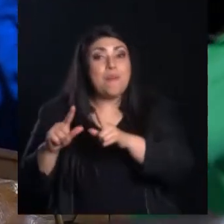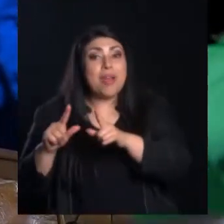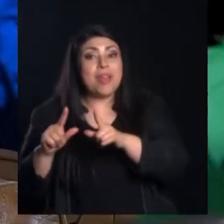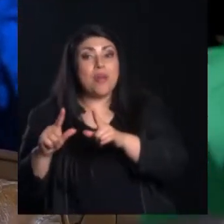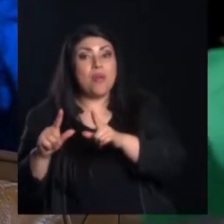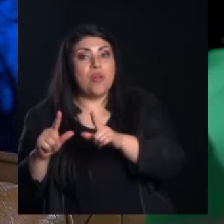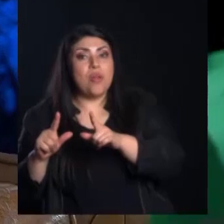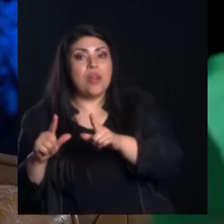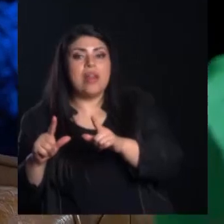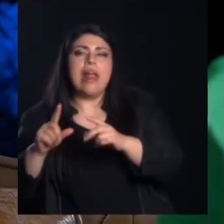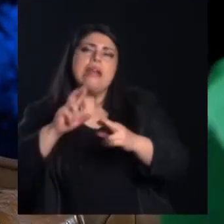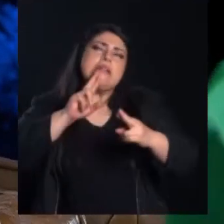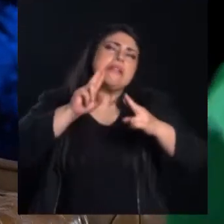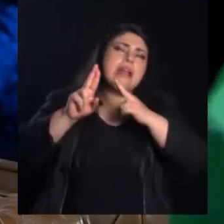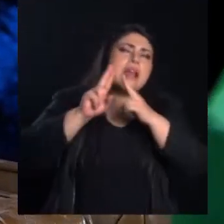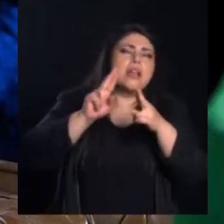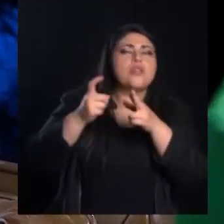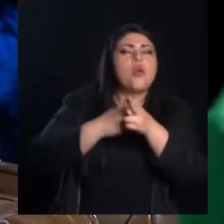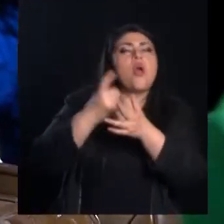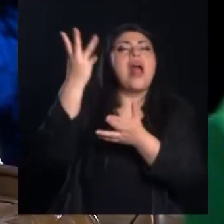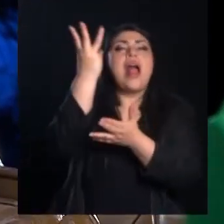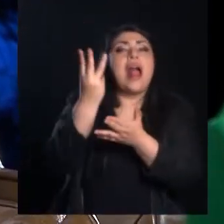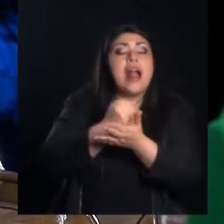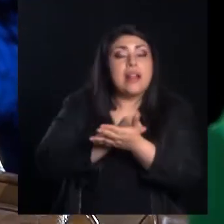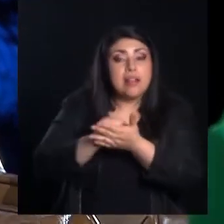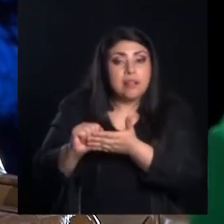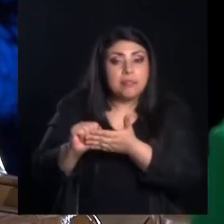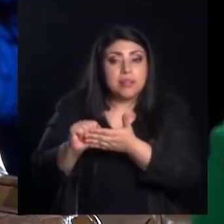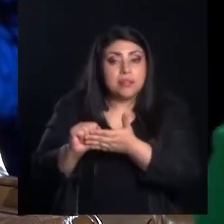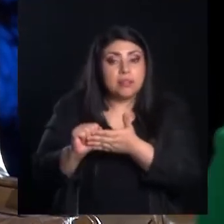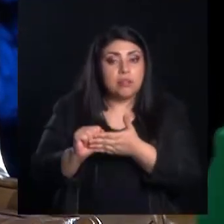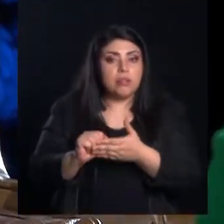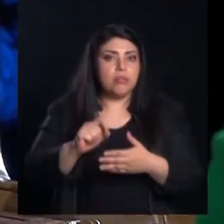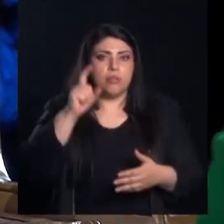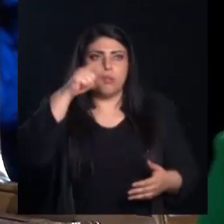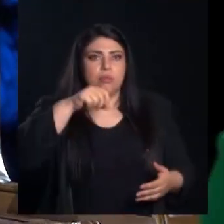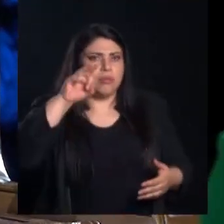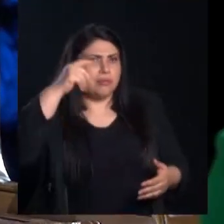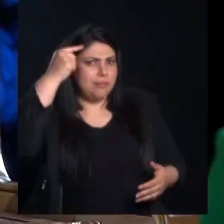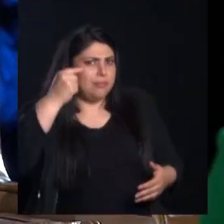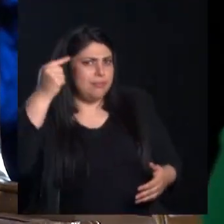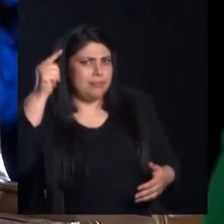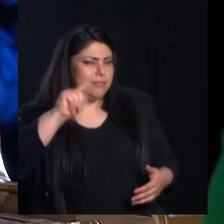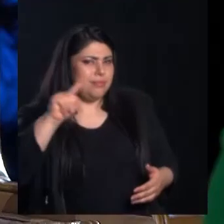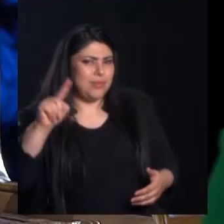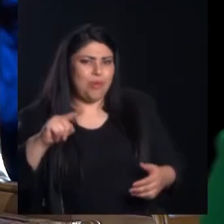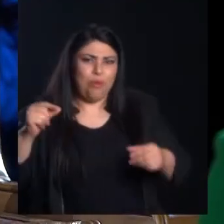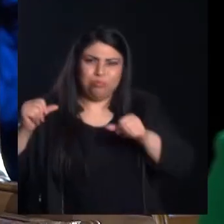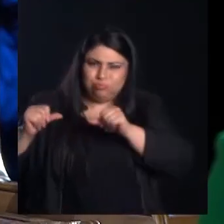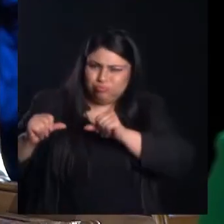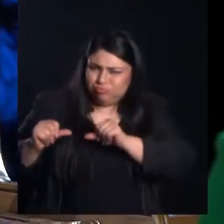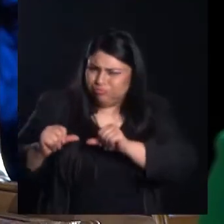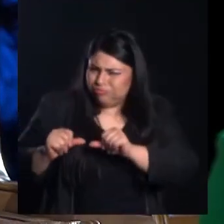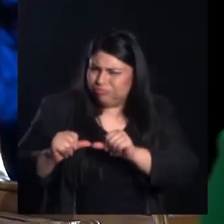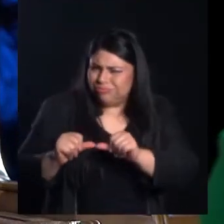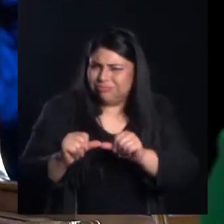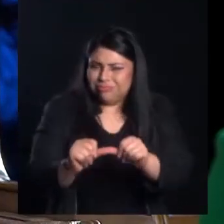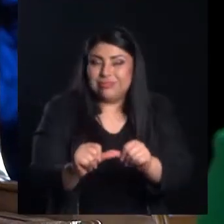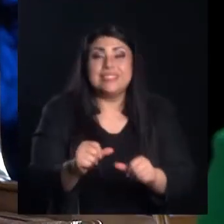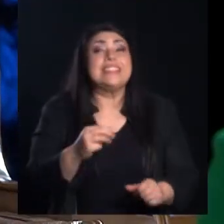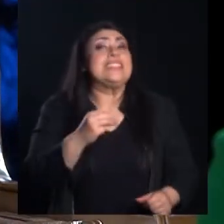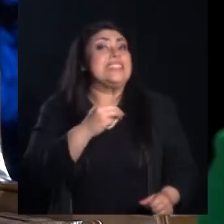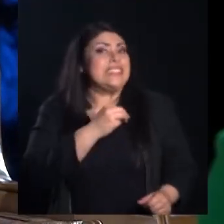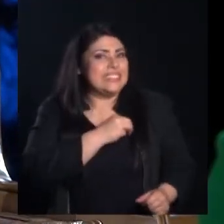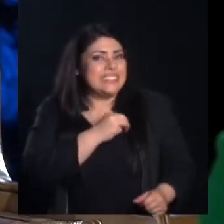con él la relación con el espíritu santo no es de tres días la relación el espíritu santos por el resto de nuestras vidas y queremos darle